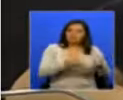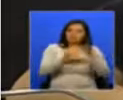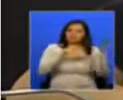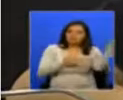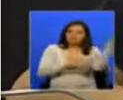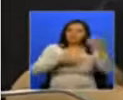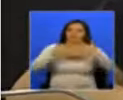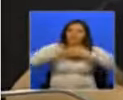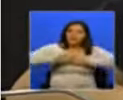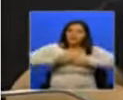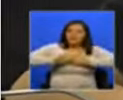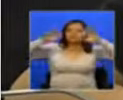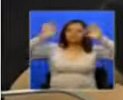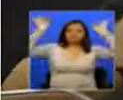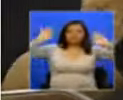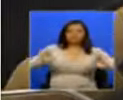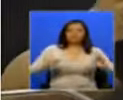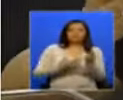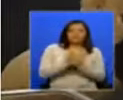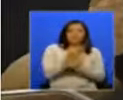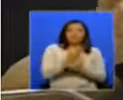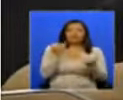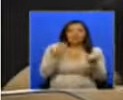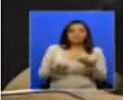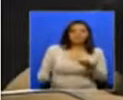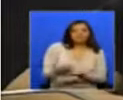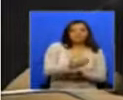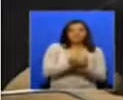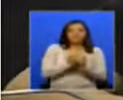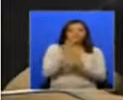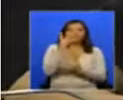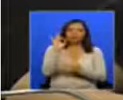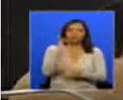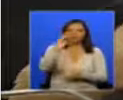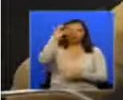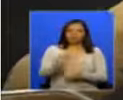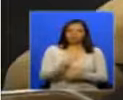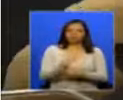de rentabilidad del 28-29% promedio. Entonces, es lo lógico, lo que